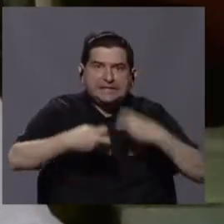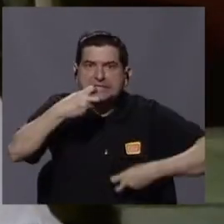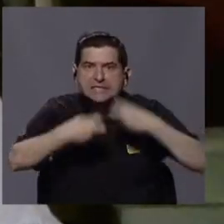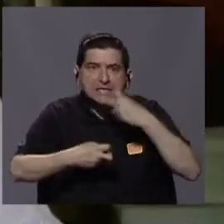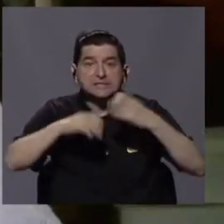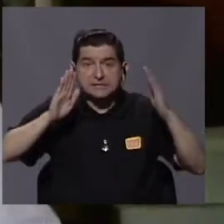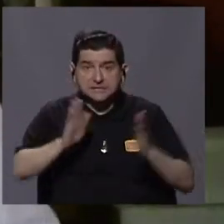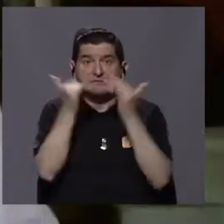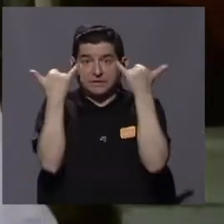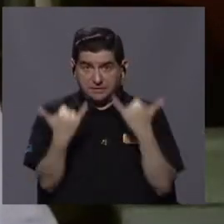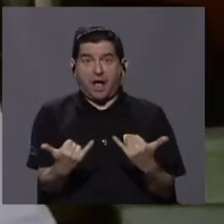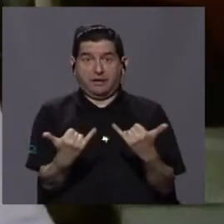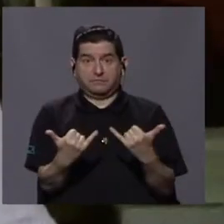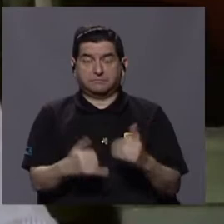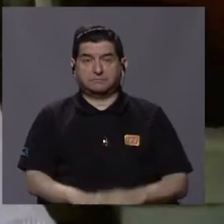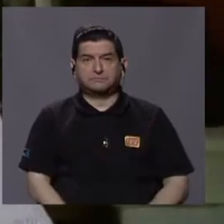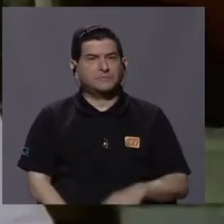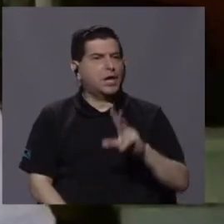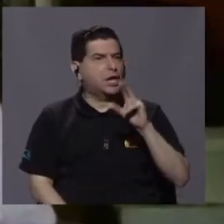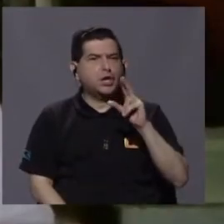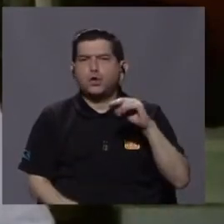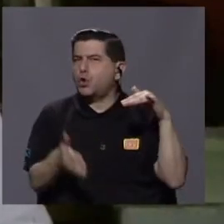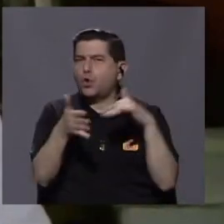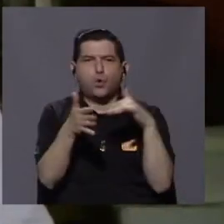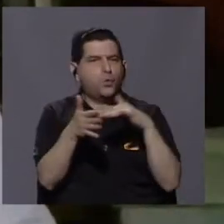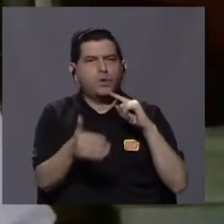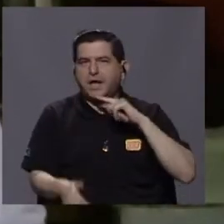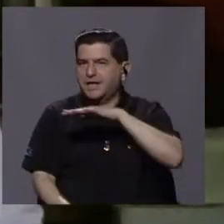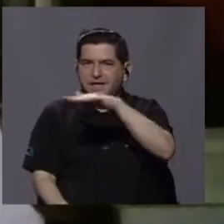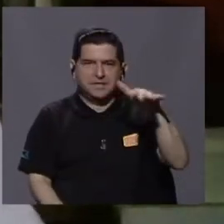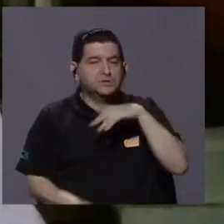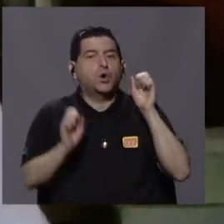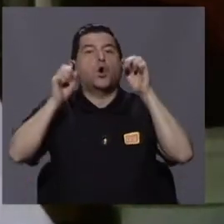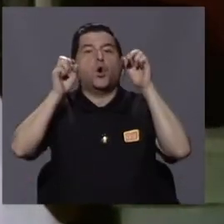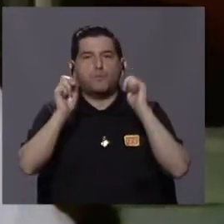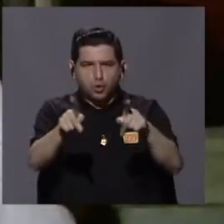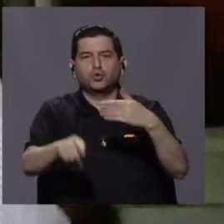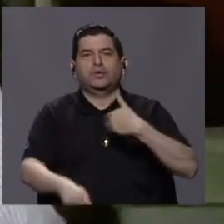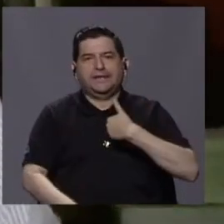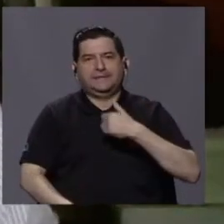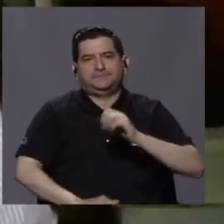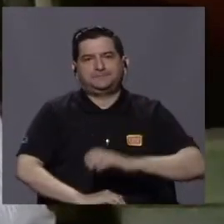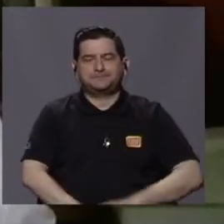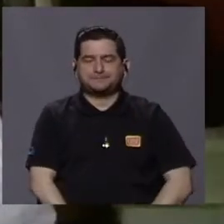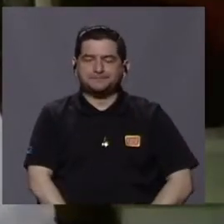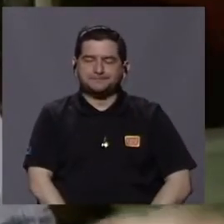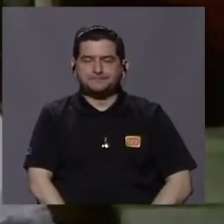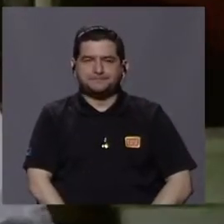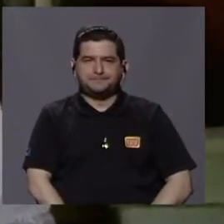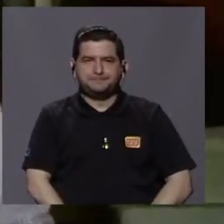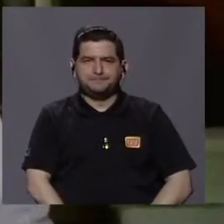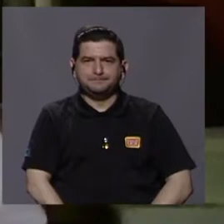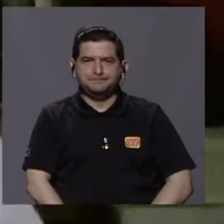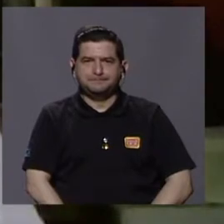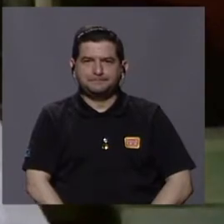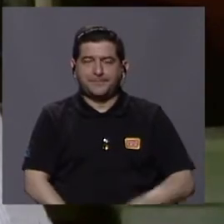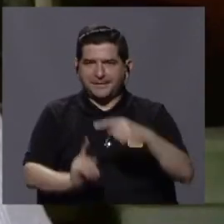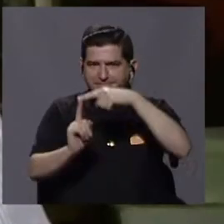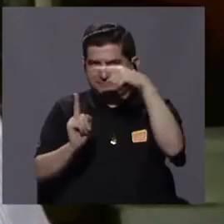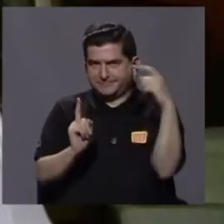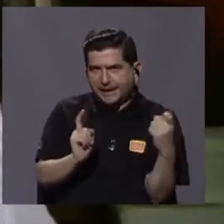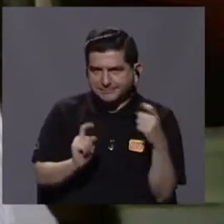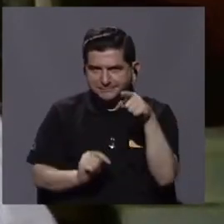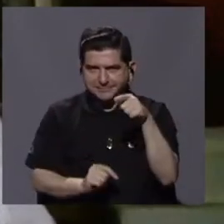pasamos más que un estudio realista de las posibilidades que teníamos a partir